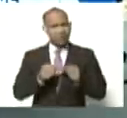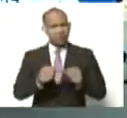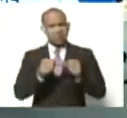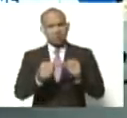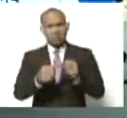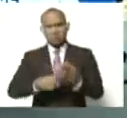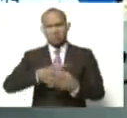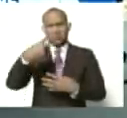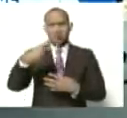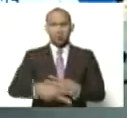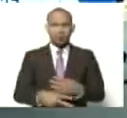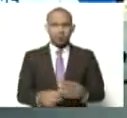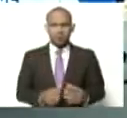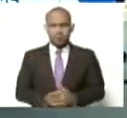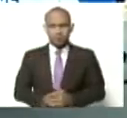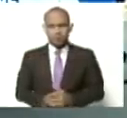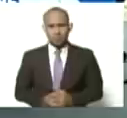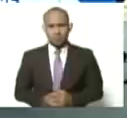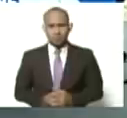planes.